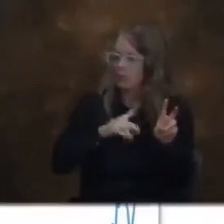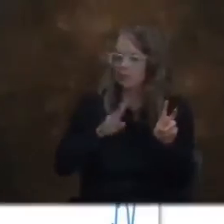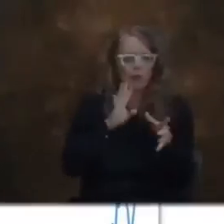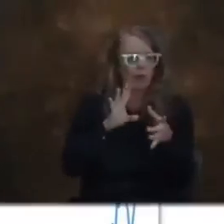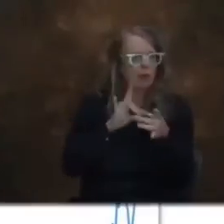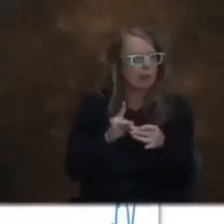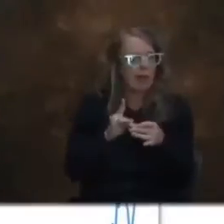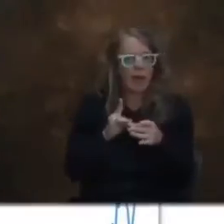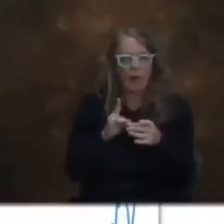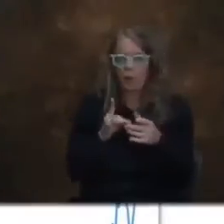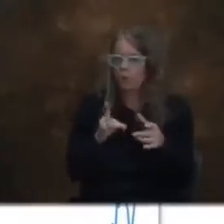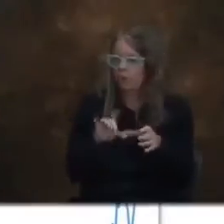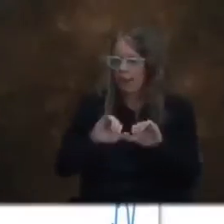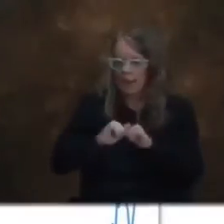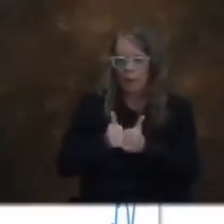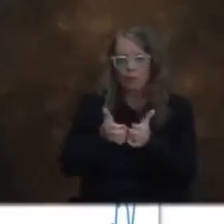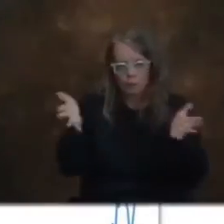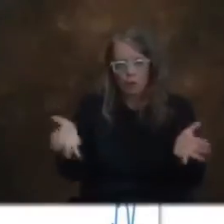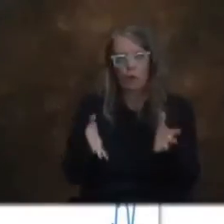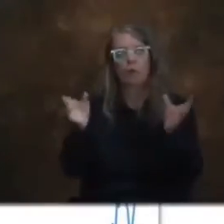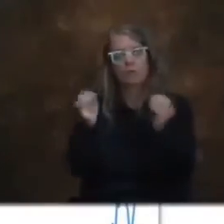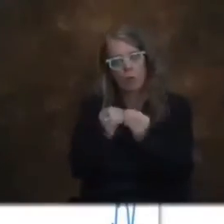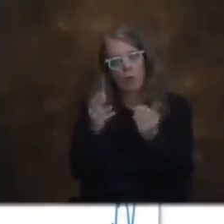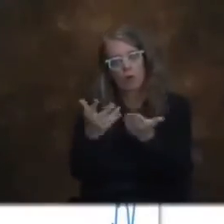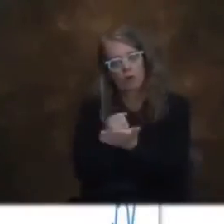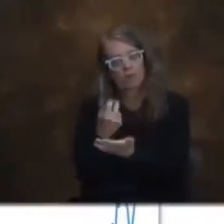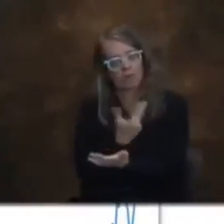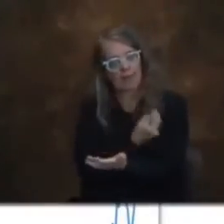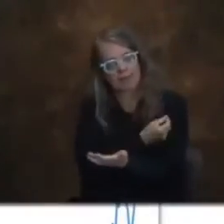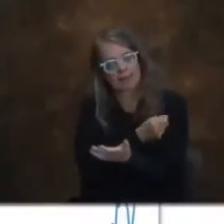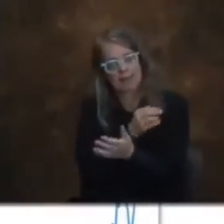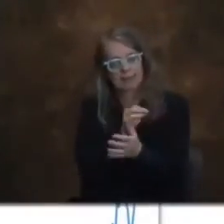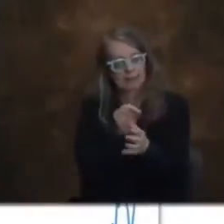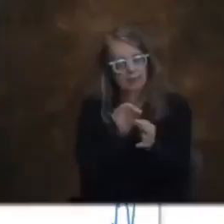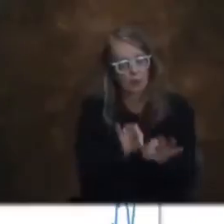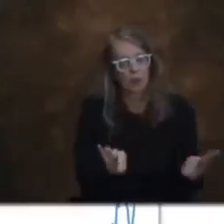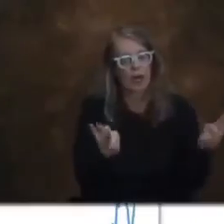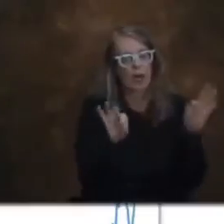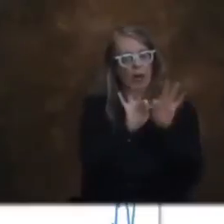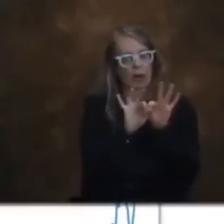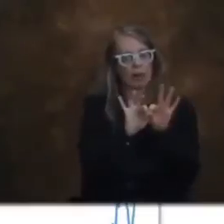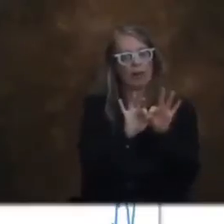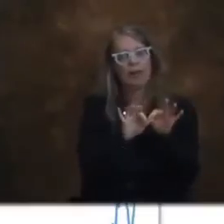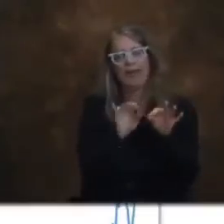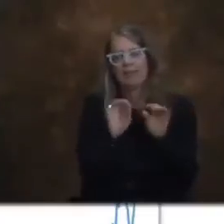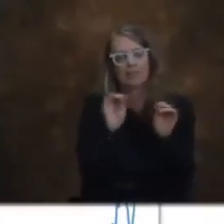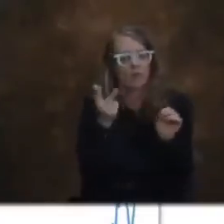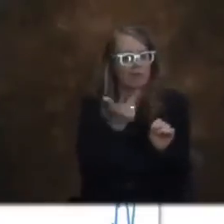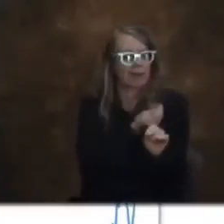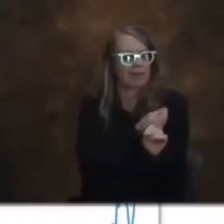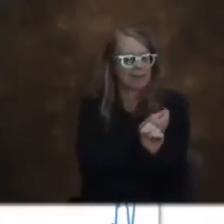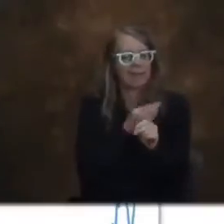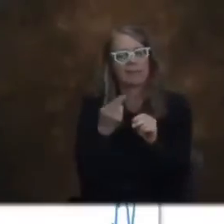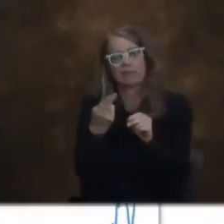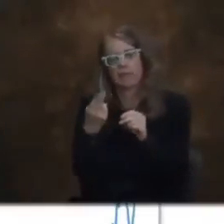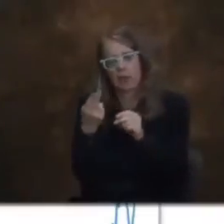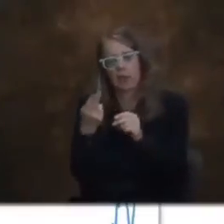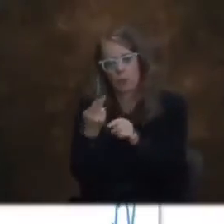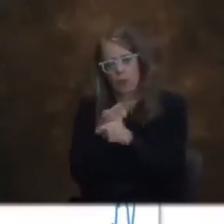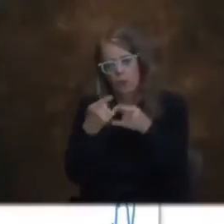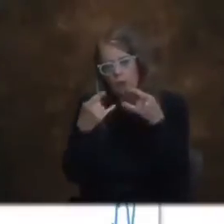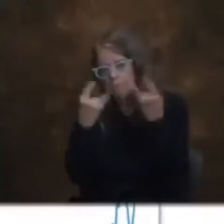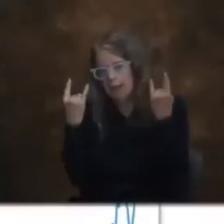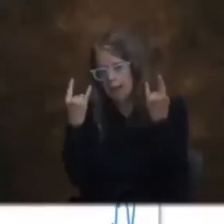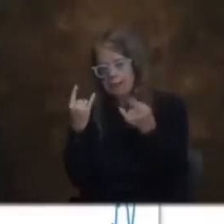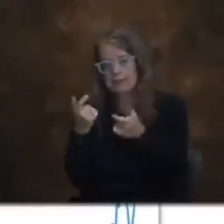vacunar a los que no han recibido es crítico porque la bhaskar y el uso de mascarillas también es importante y las personas las personas en los hospitales